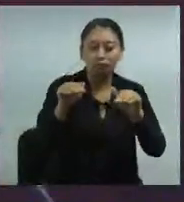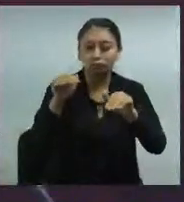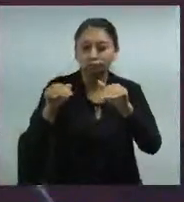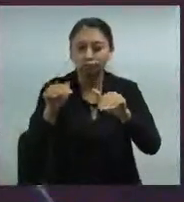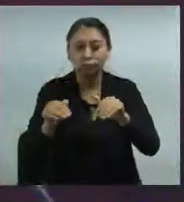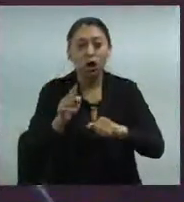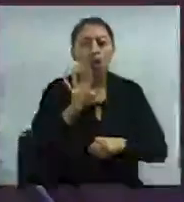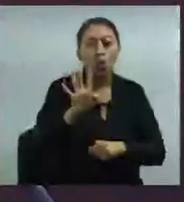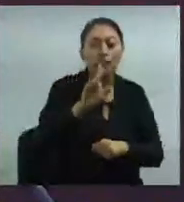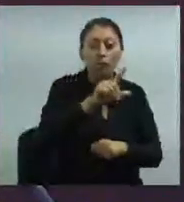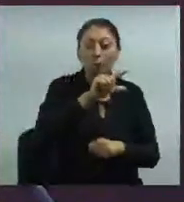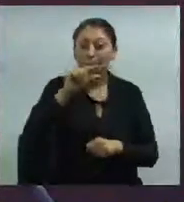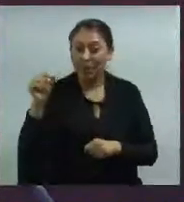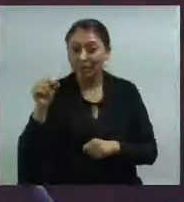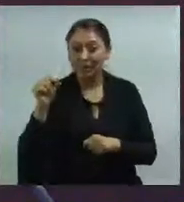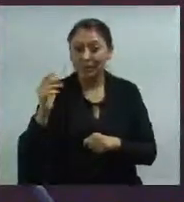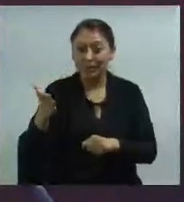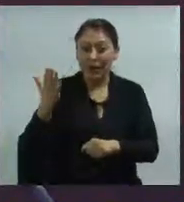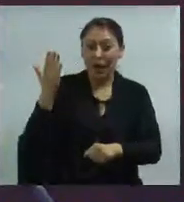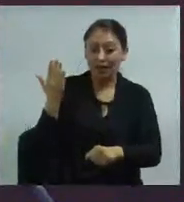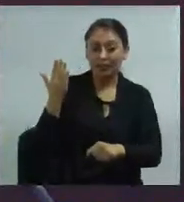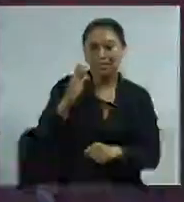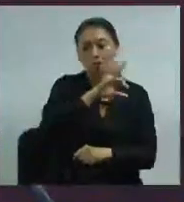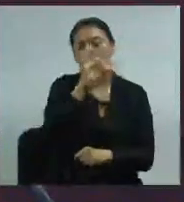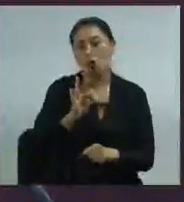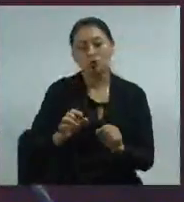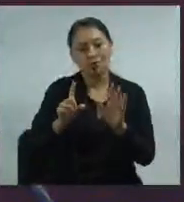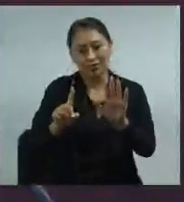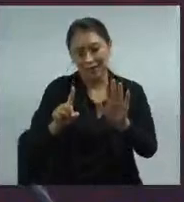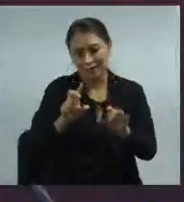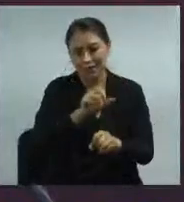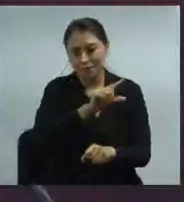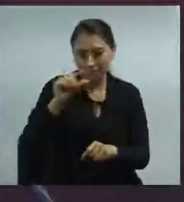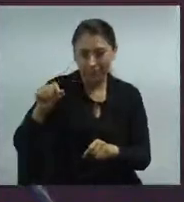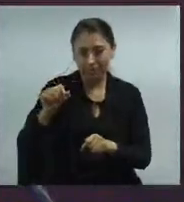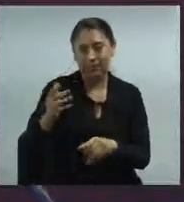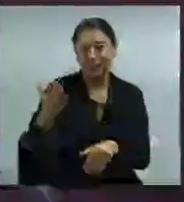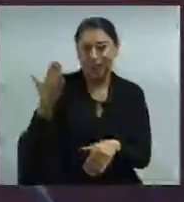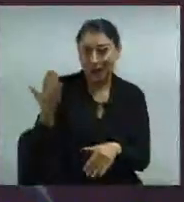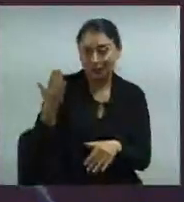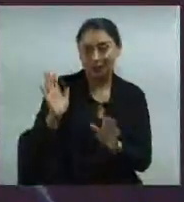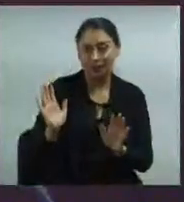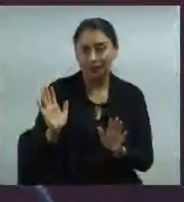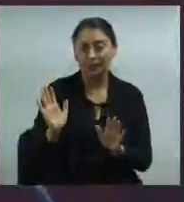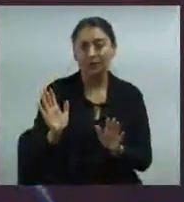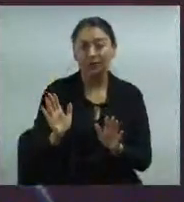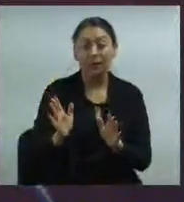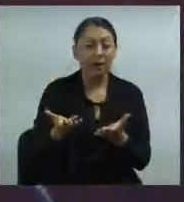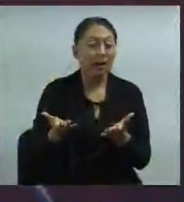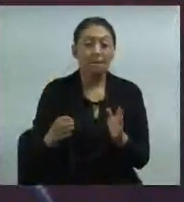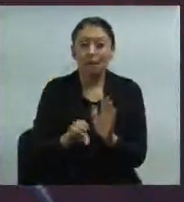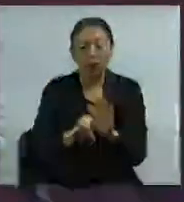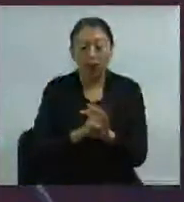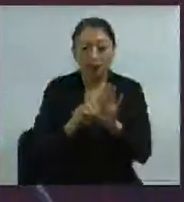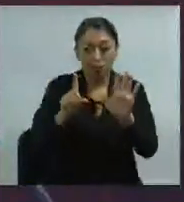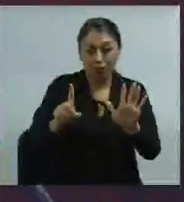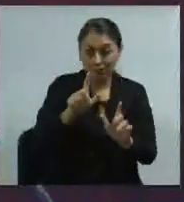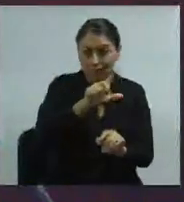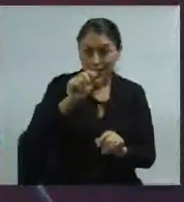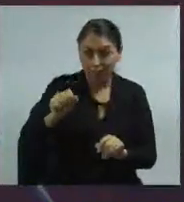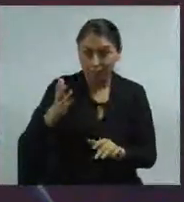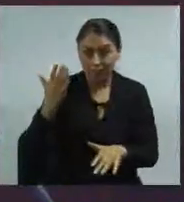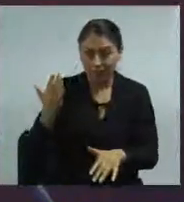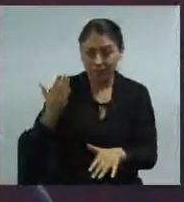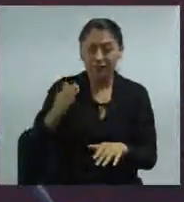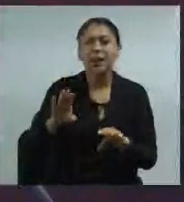postulación 4 meses antes o 6 meses antes. Si fuera 6 meses antes, presidente, creo que es en